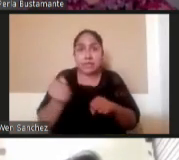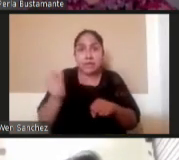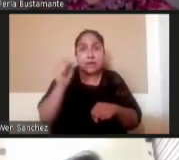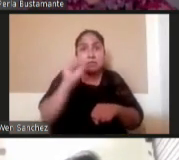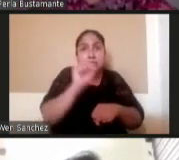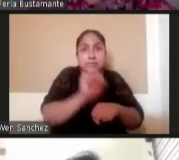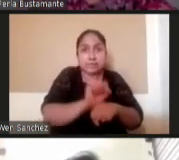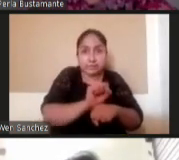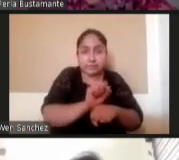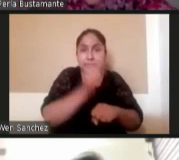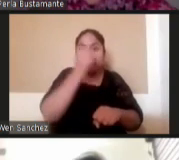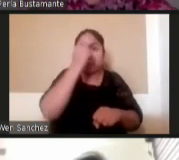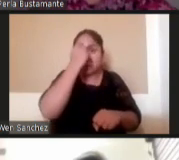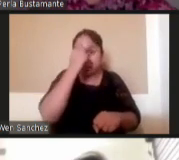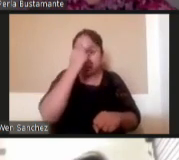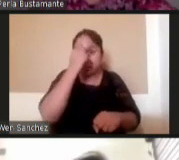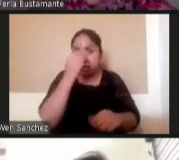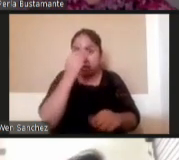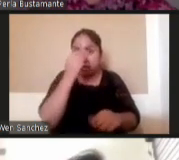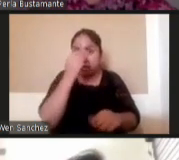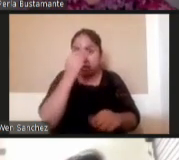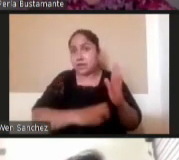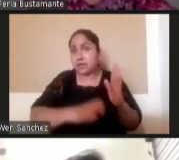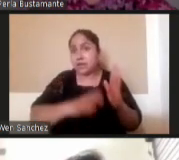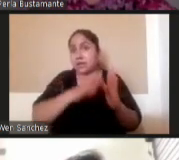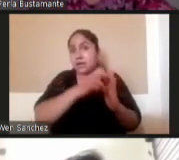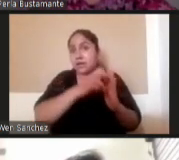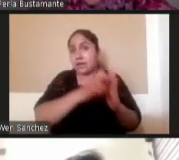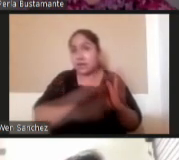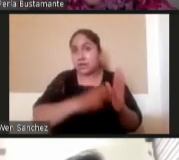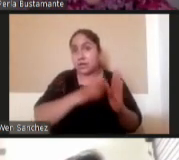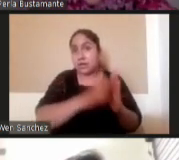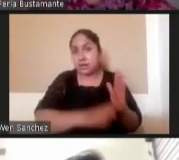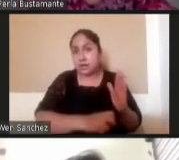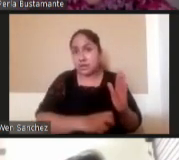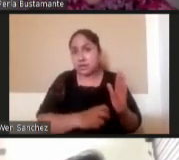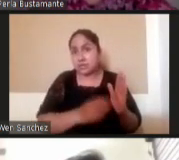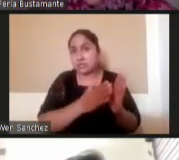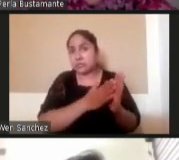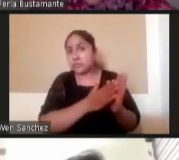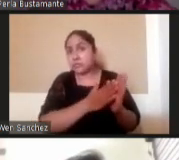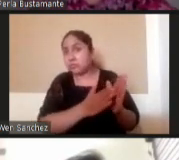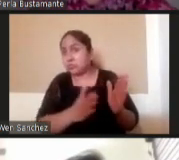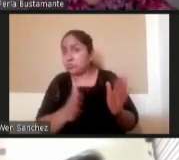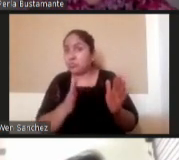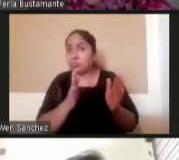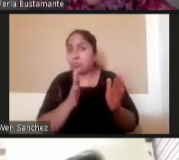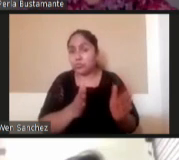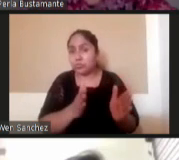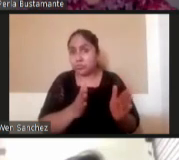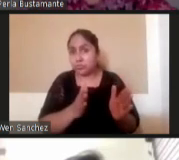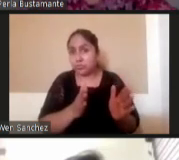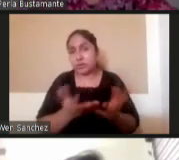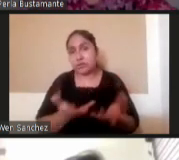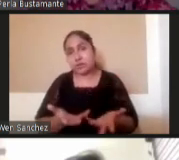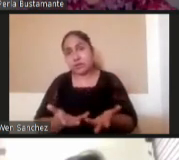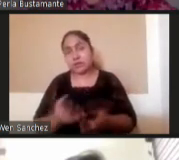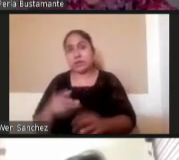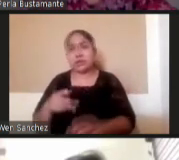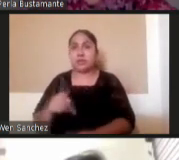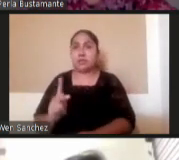un mejor servicio a la comunidad. Es mi propuesta, señor presidente, porque en reunión con nosotros, ese es el tiempo que mencionaron